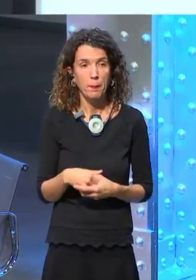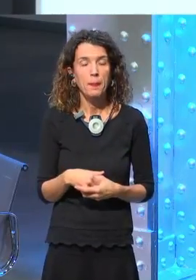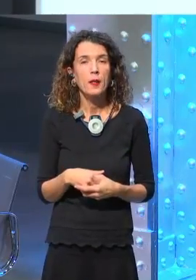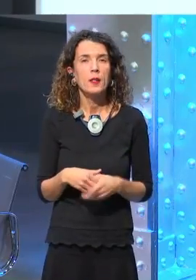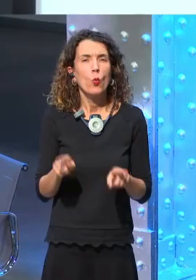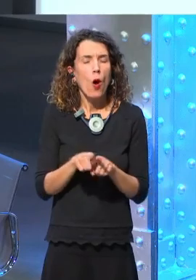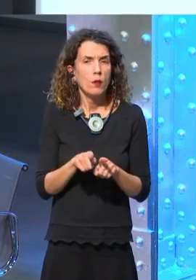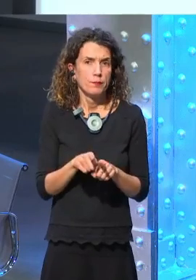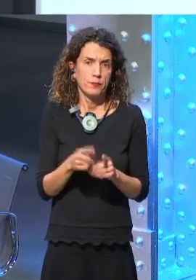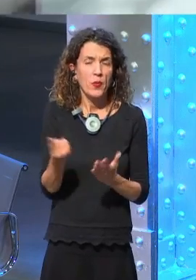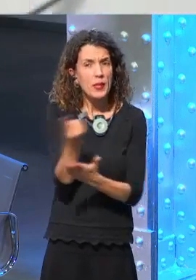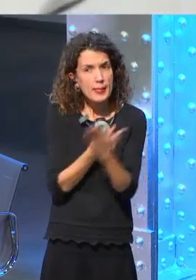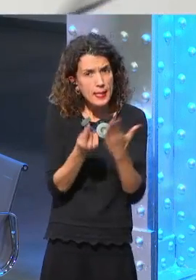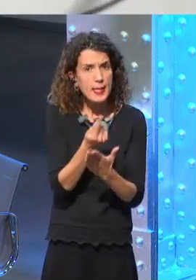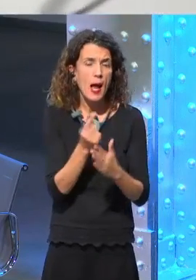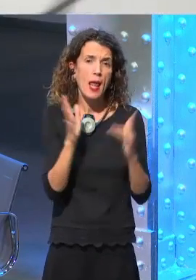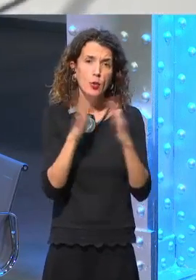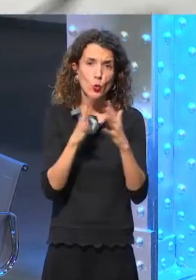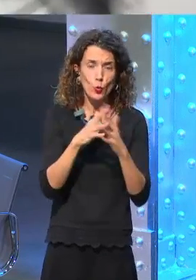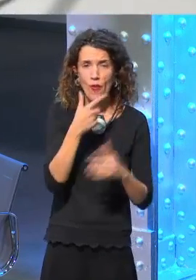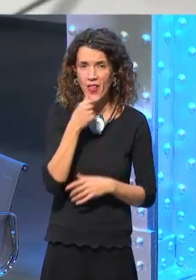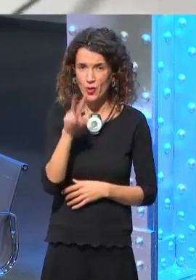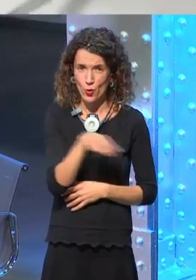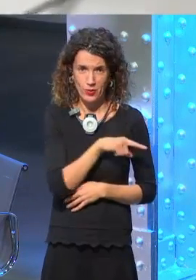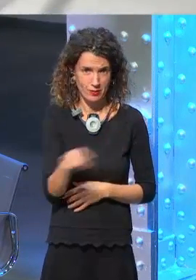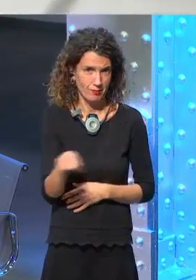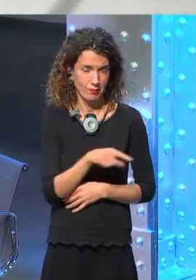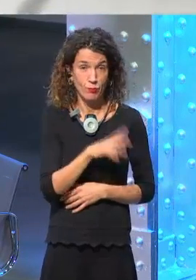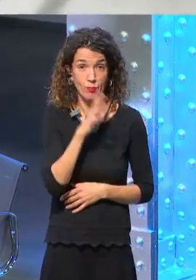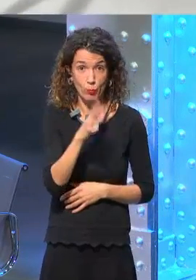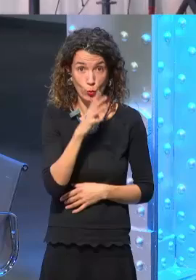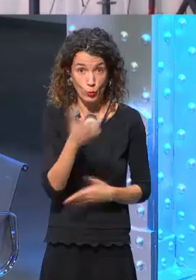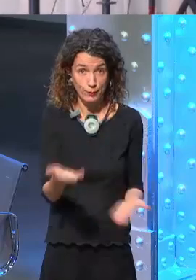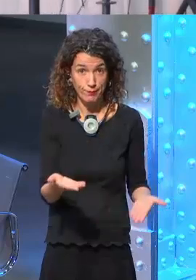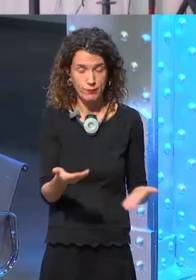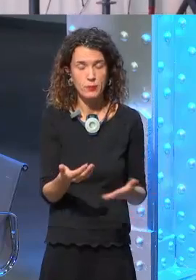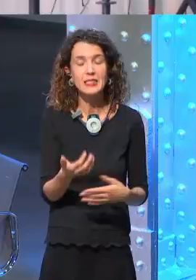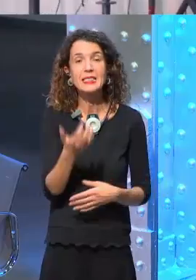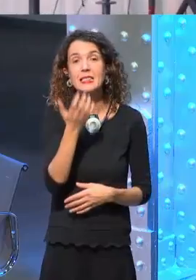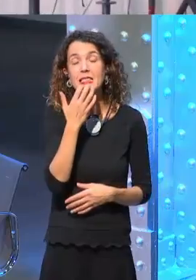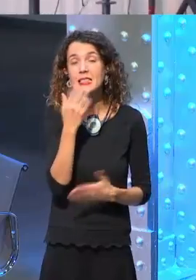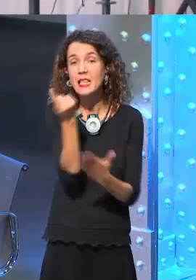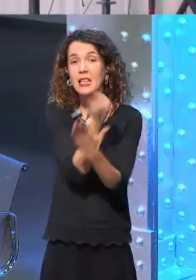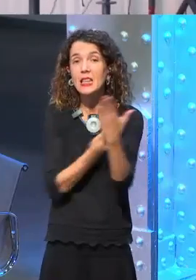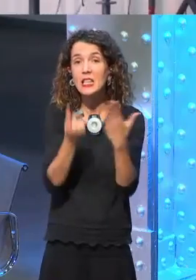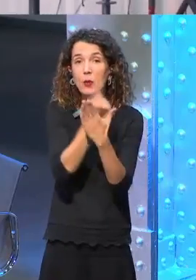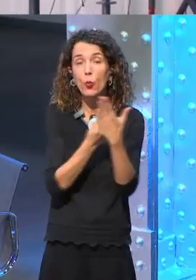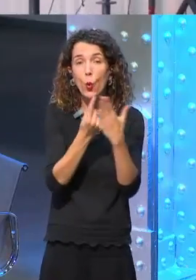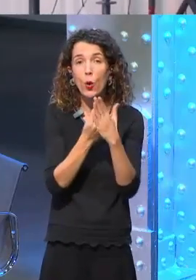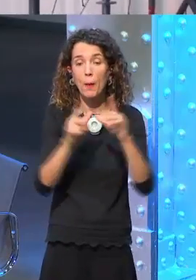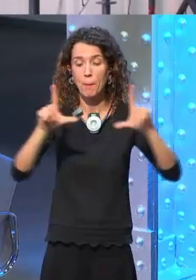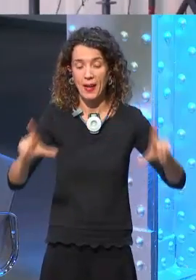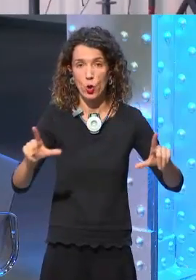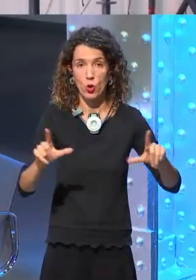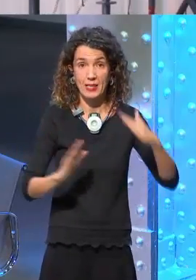No es tan fácil diseñar la estructura, porque si se dibuja un plano estático